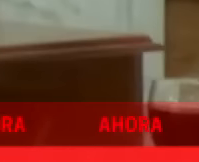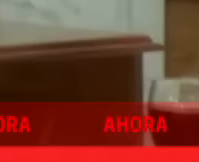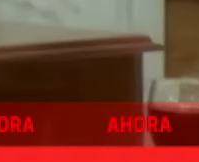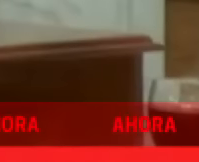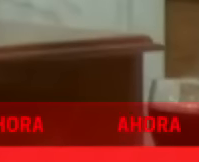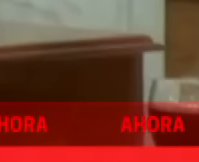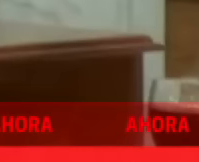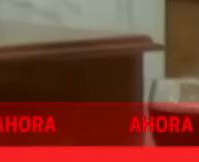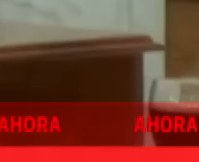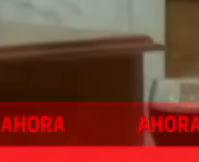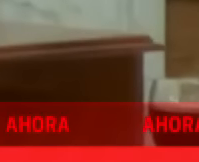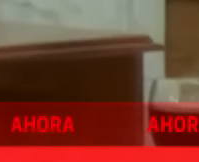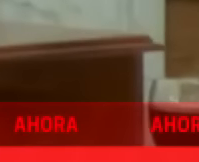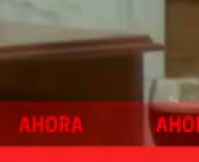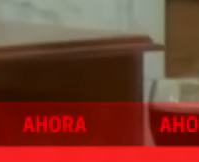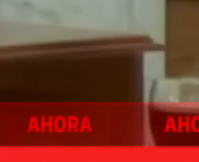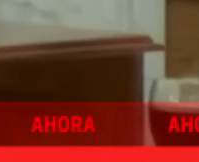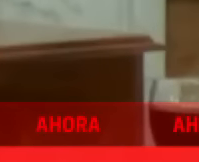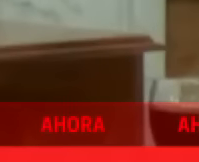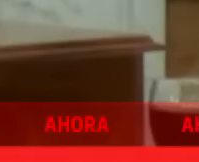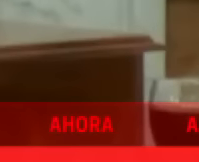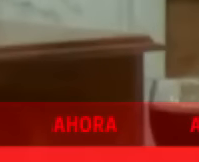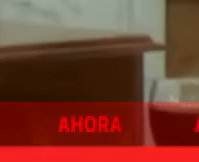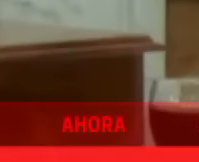Falta la que sigue. Le falta una hoja.